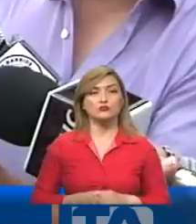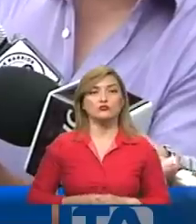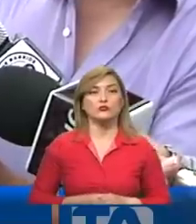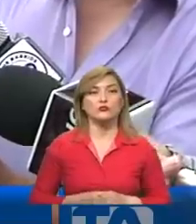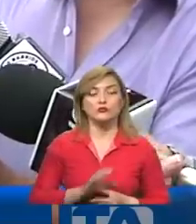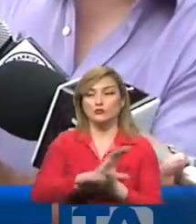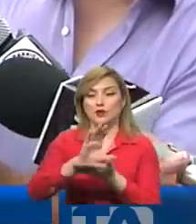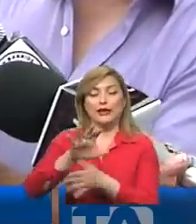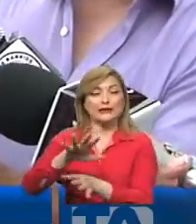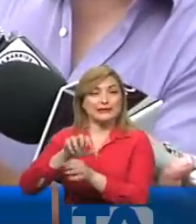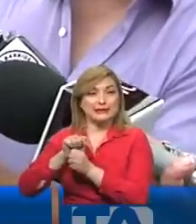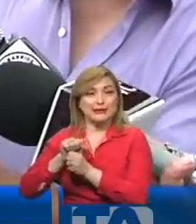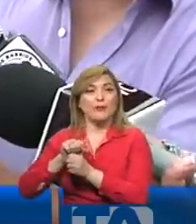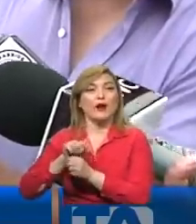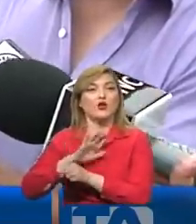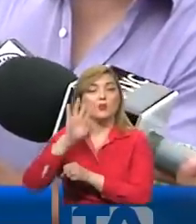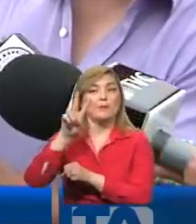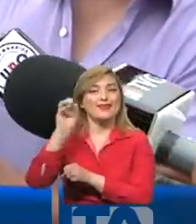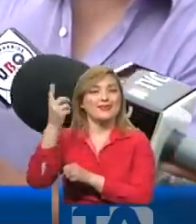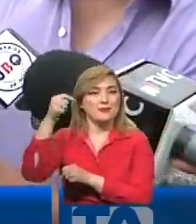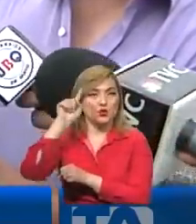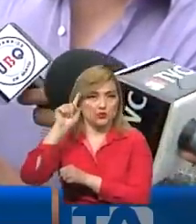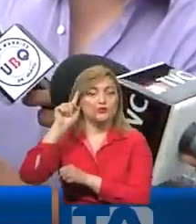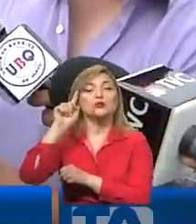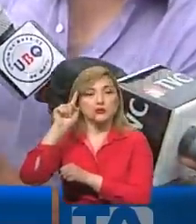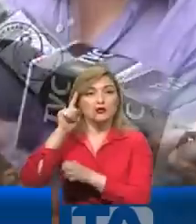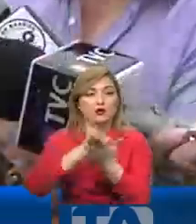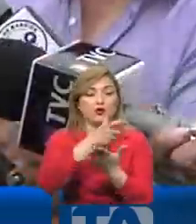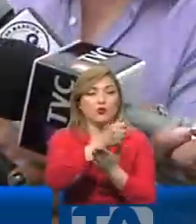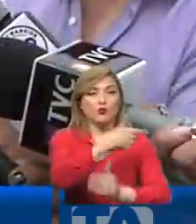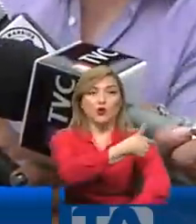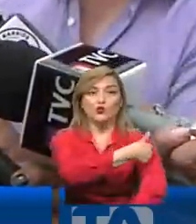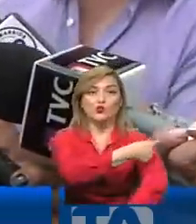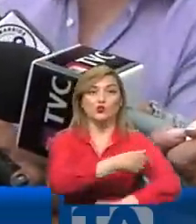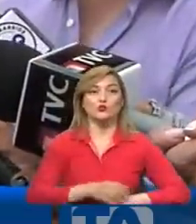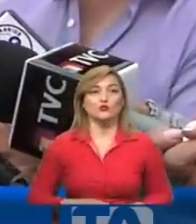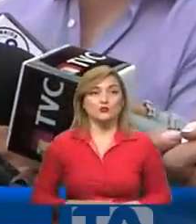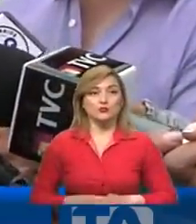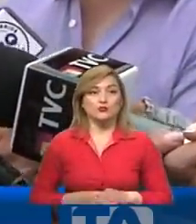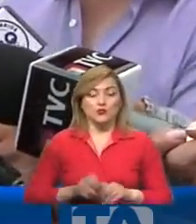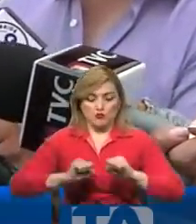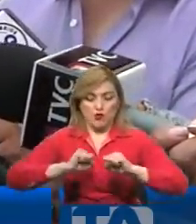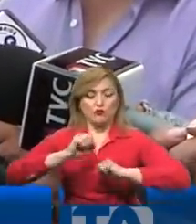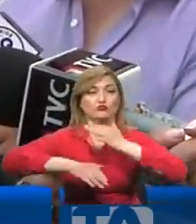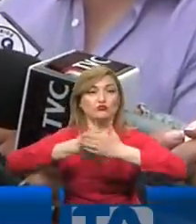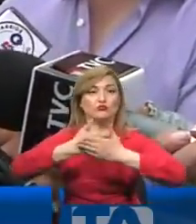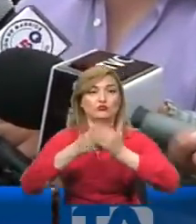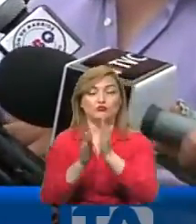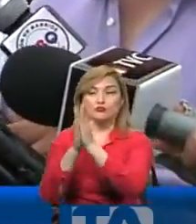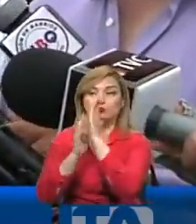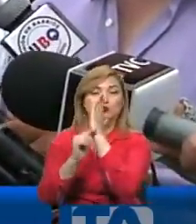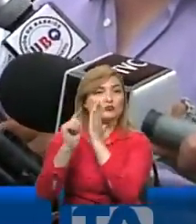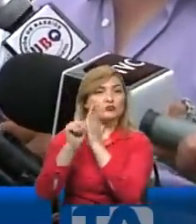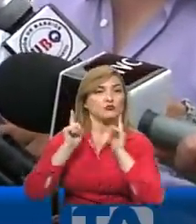destinado $20 millones que están separados para la adquisición de vacunas. Hemos hecho todos los esfuerzos para pedir al Ministerio de